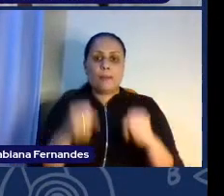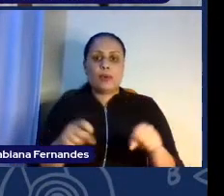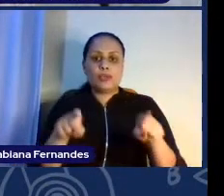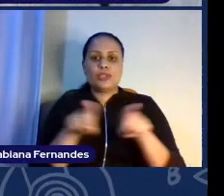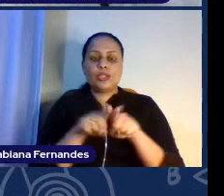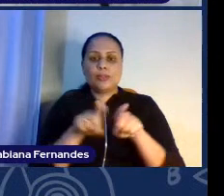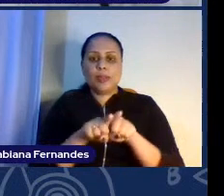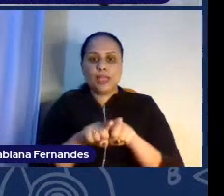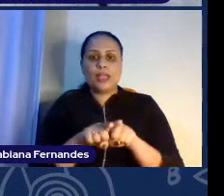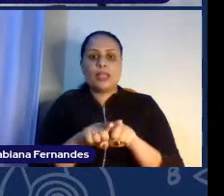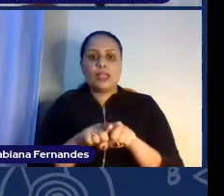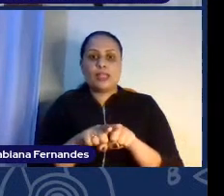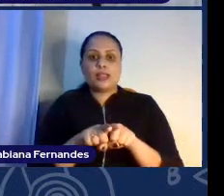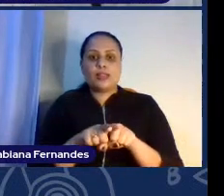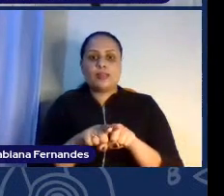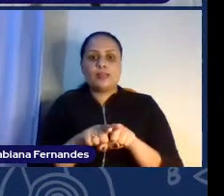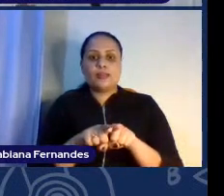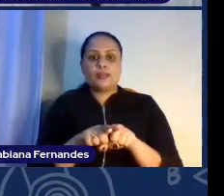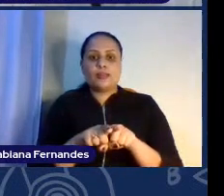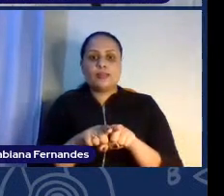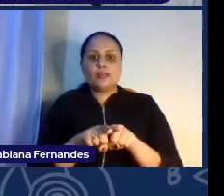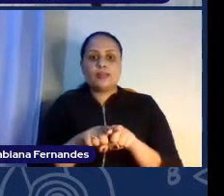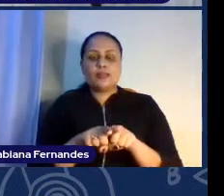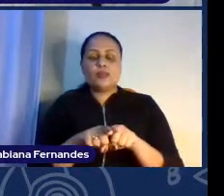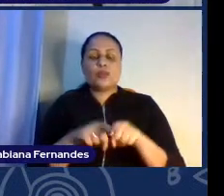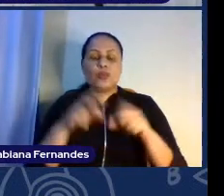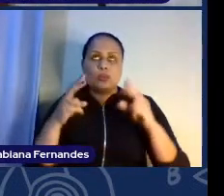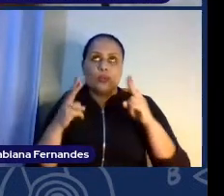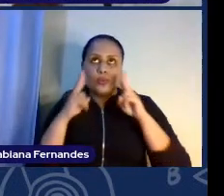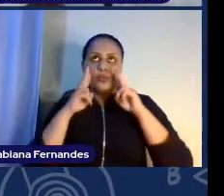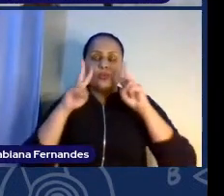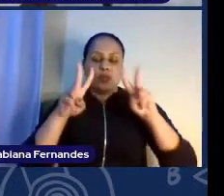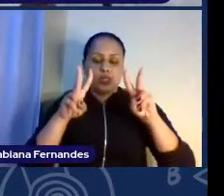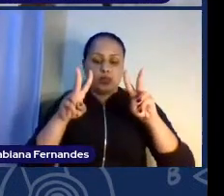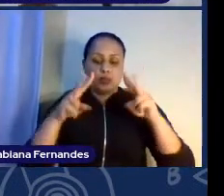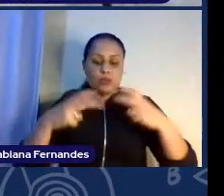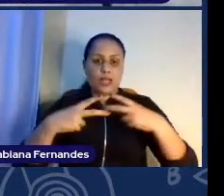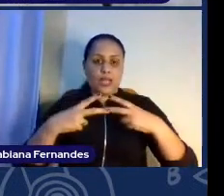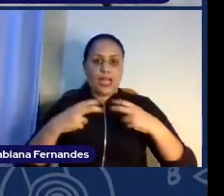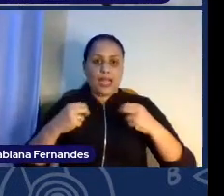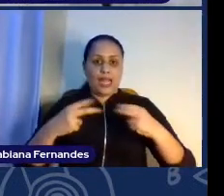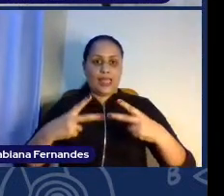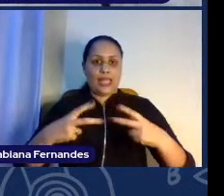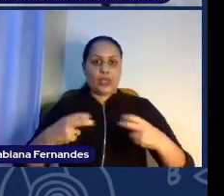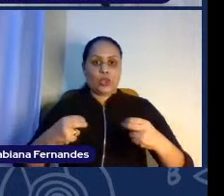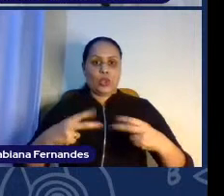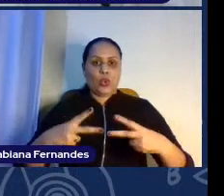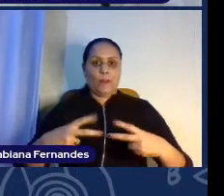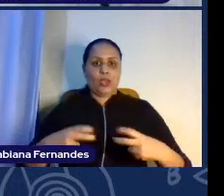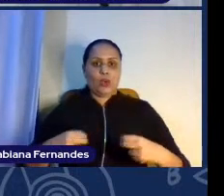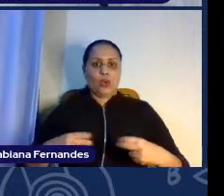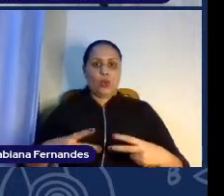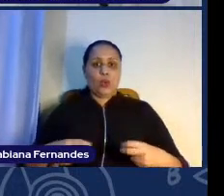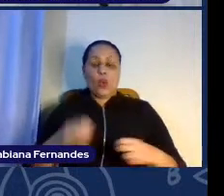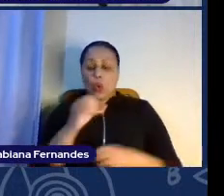adecuadamente, ya sea desde el punto de vista anatómico o químico. Además,